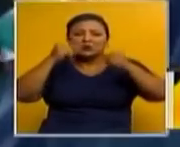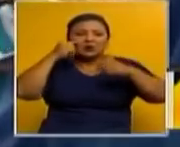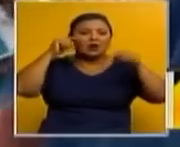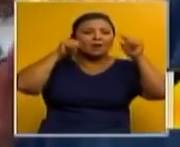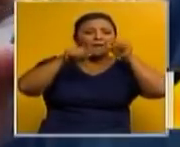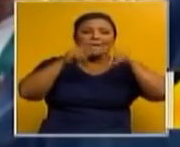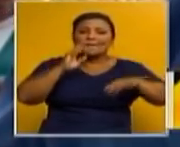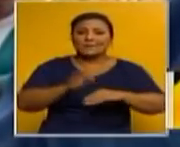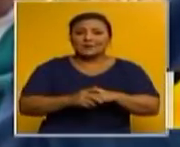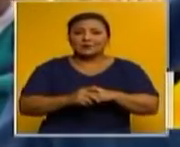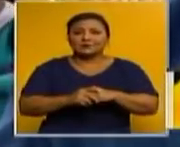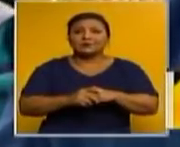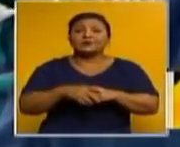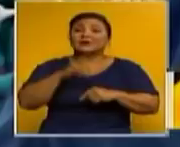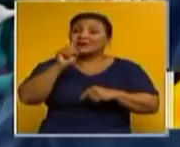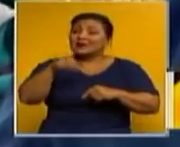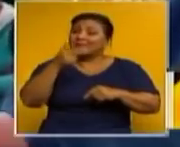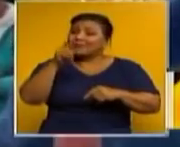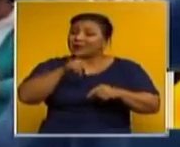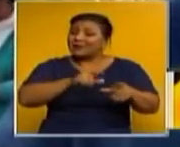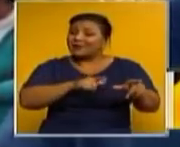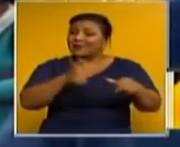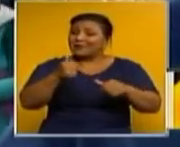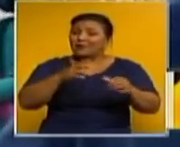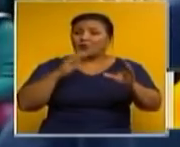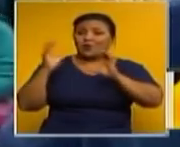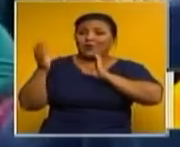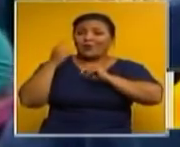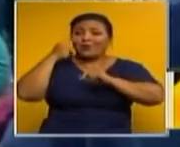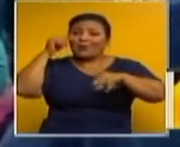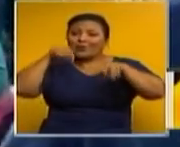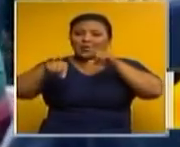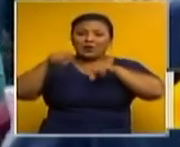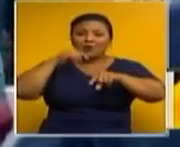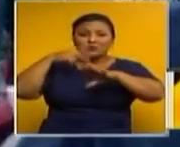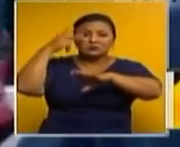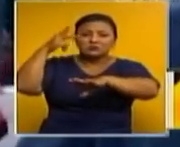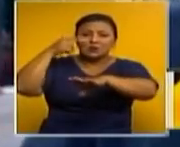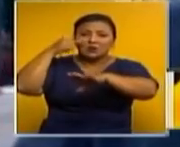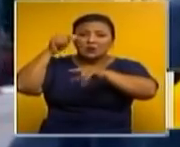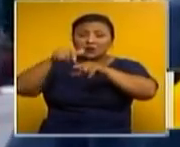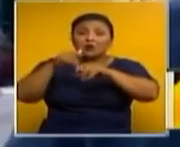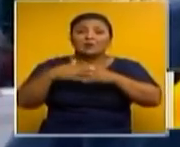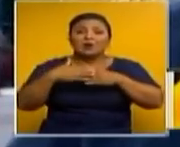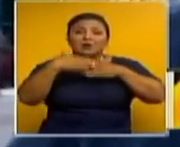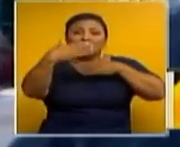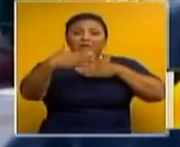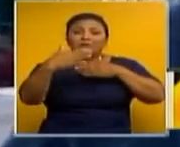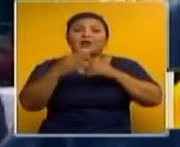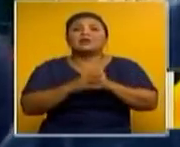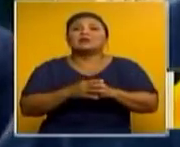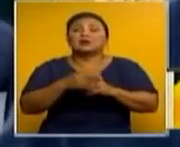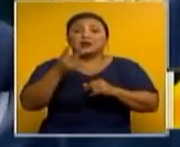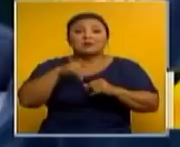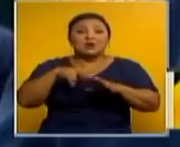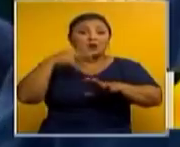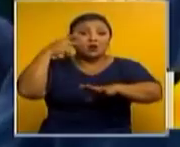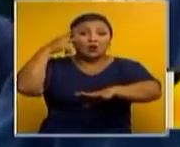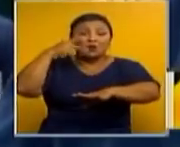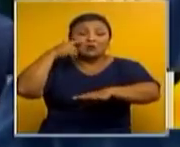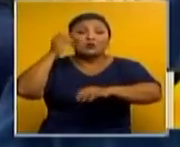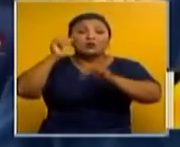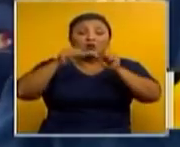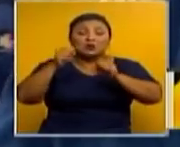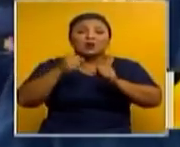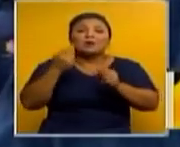electoral. Tanto en la parte de la bodega y también con una cámara que ya tenemos instalada en el frente de las instalaciones, también el monitoreo, con el